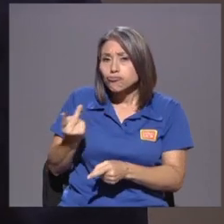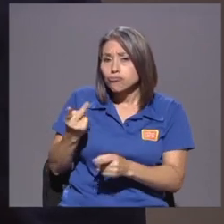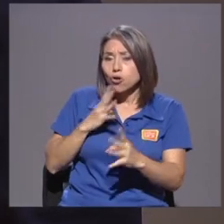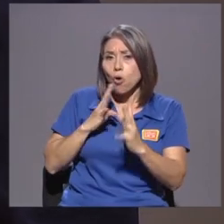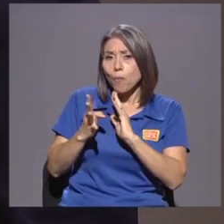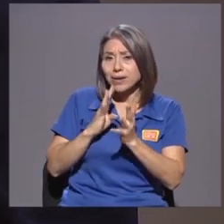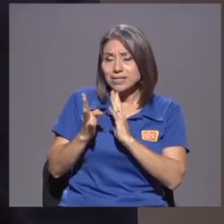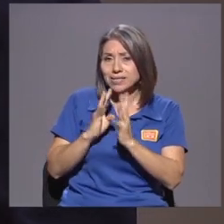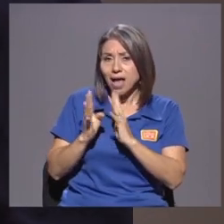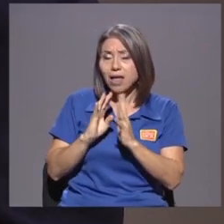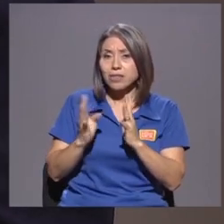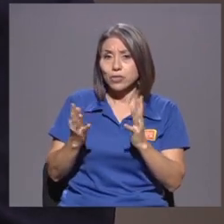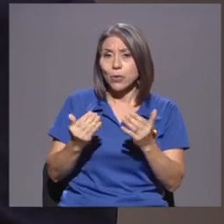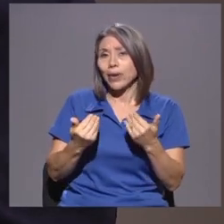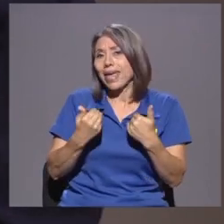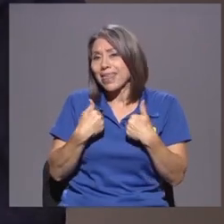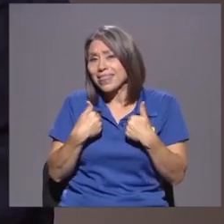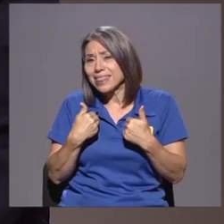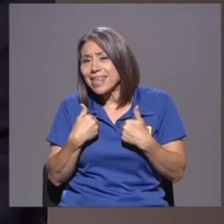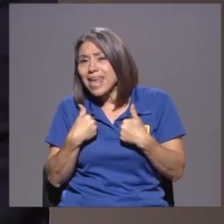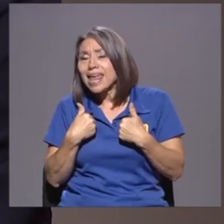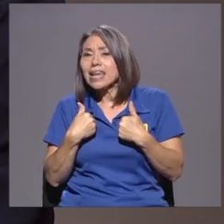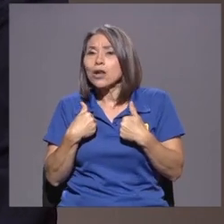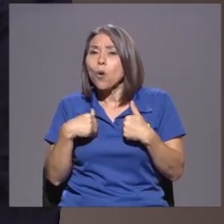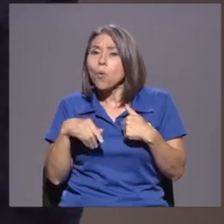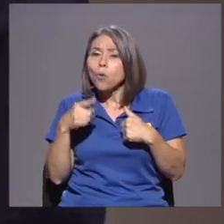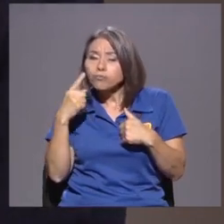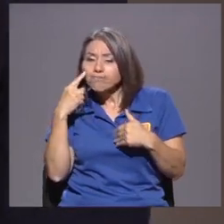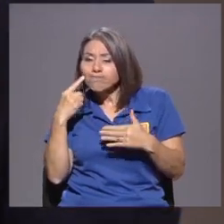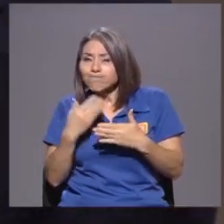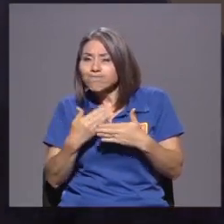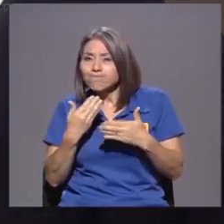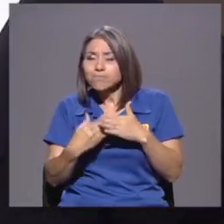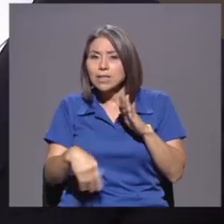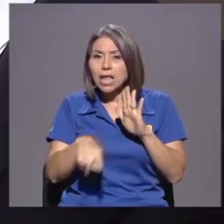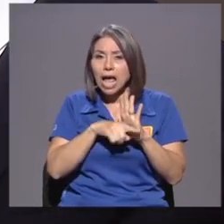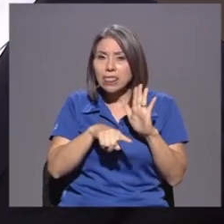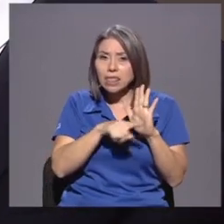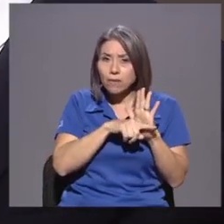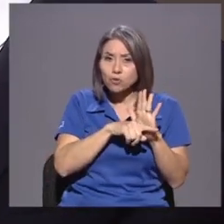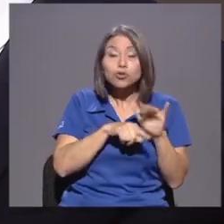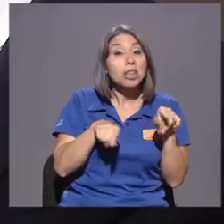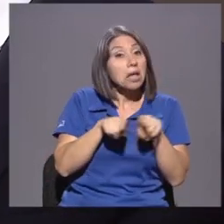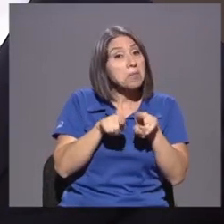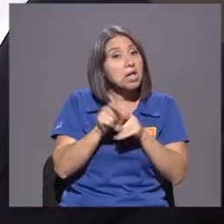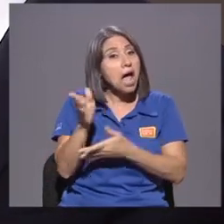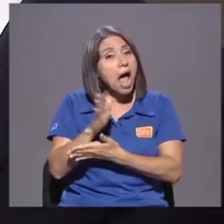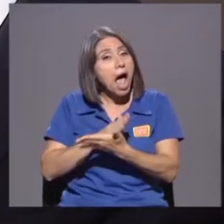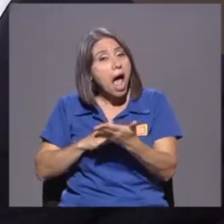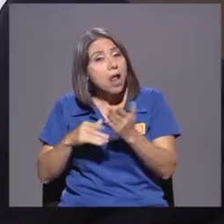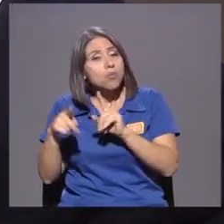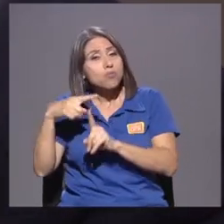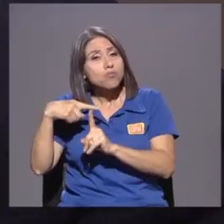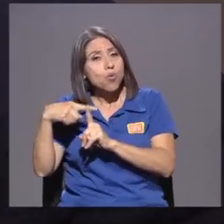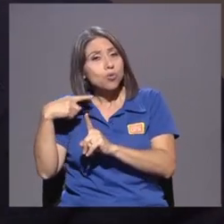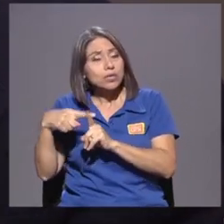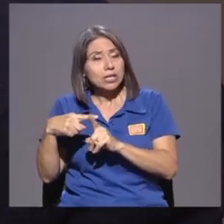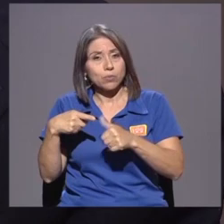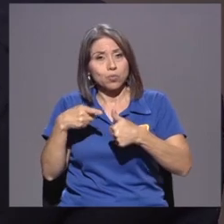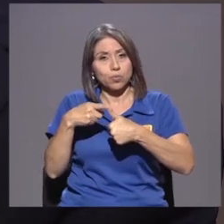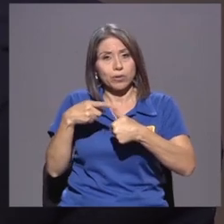tiene matices negativos sin duda hay algunos matices también positivos número uno